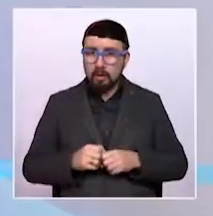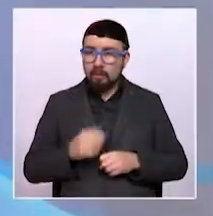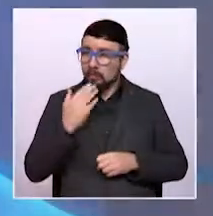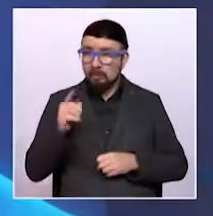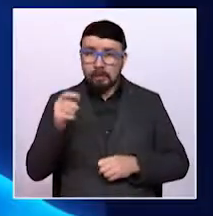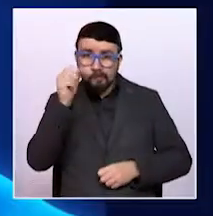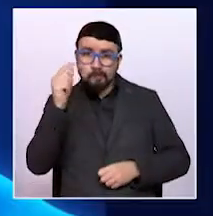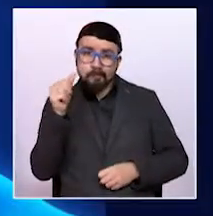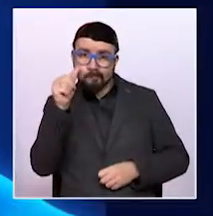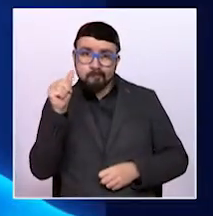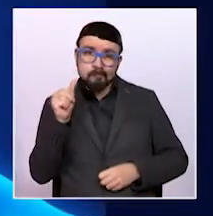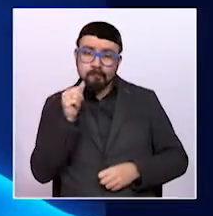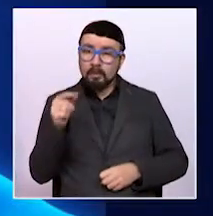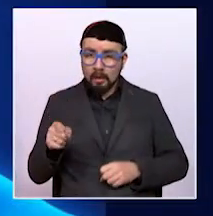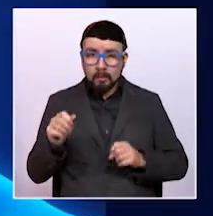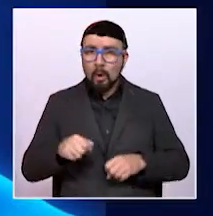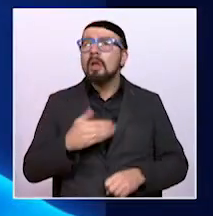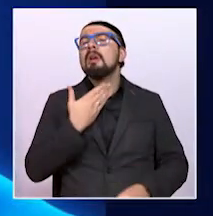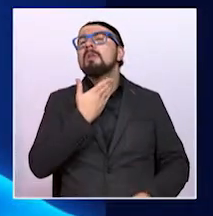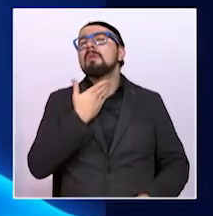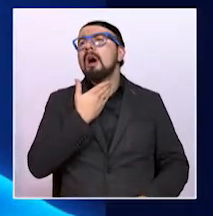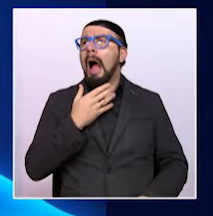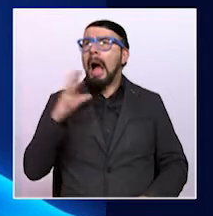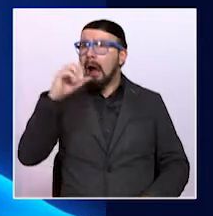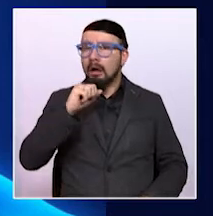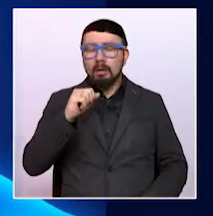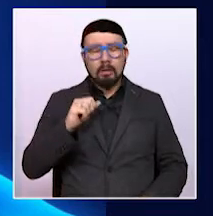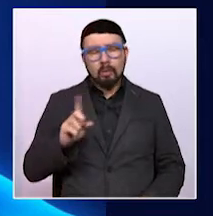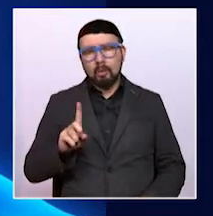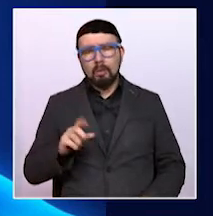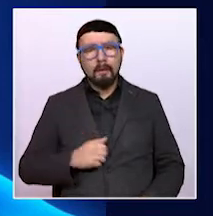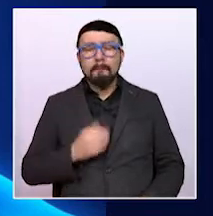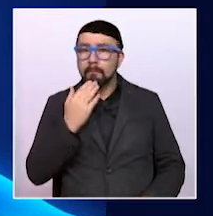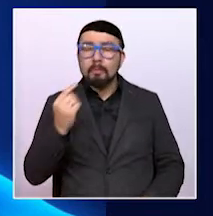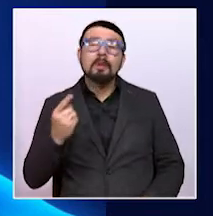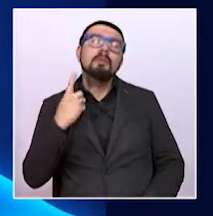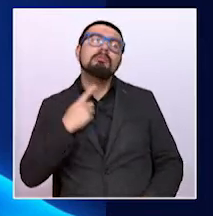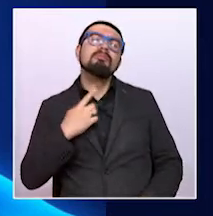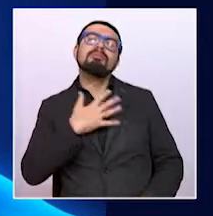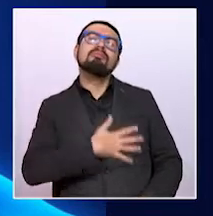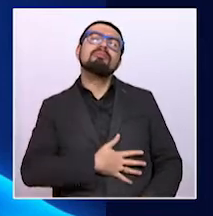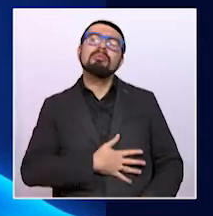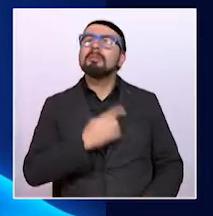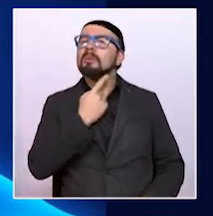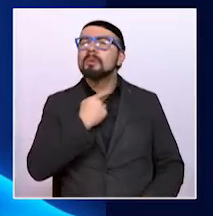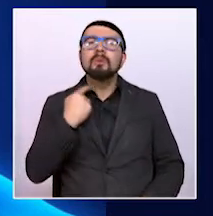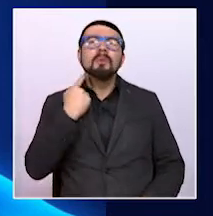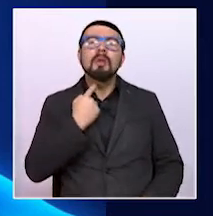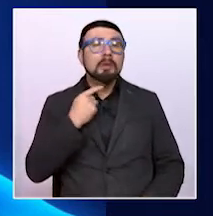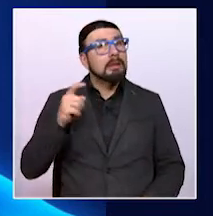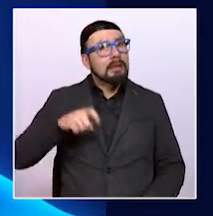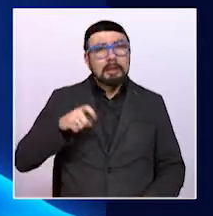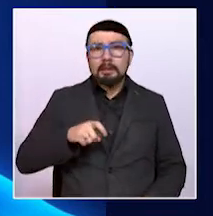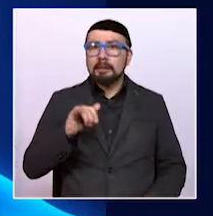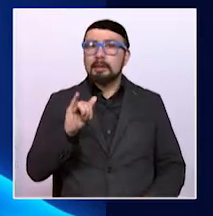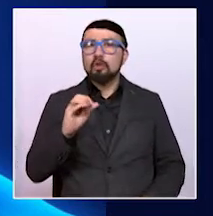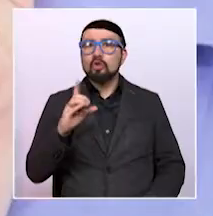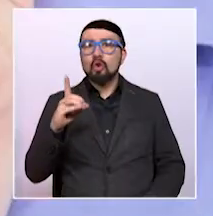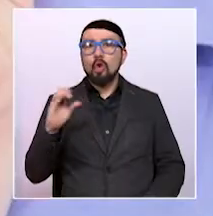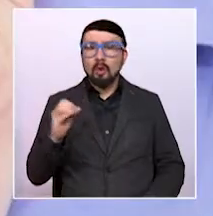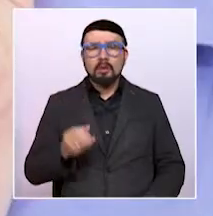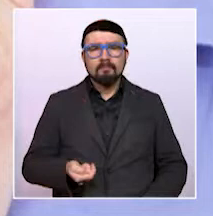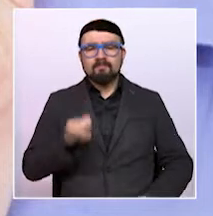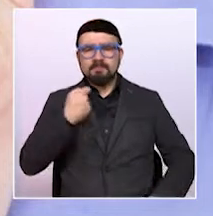embarazo que pasa además la glándula tiroides empieza a necesitar más más más y más yodo que es necesario para la